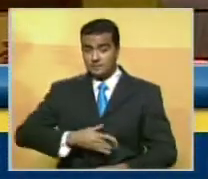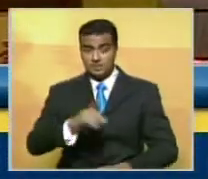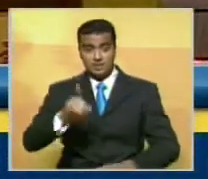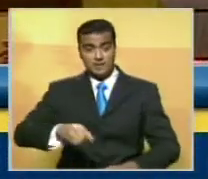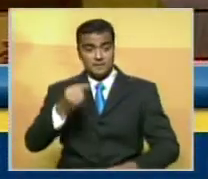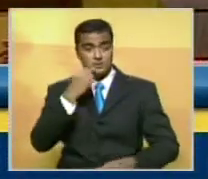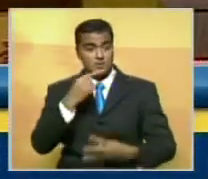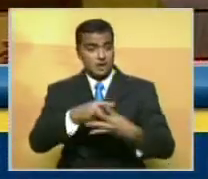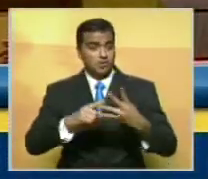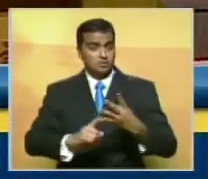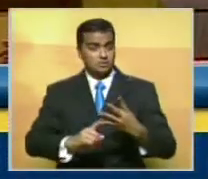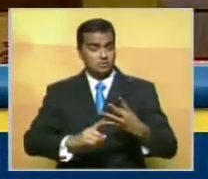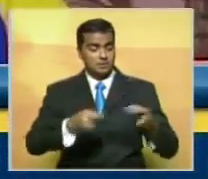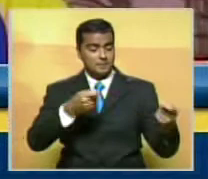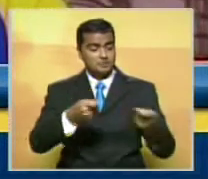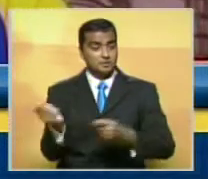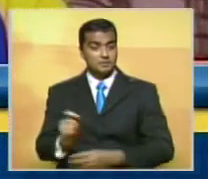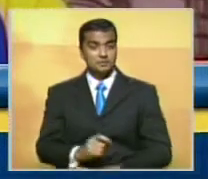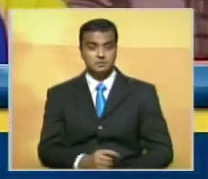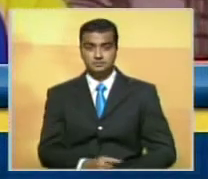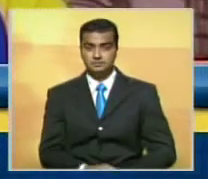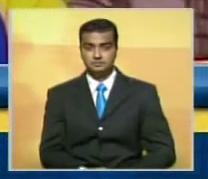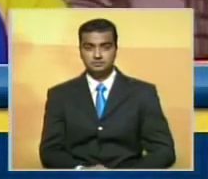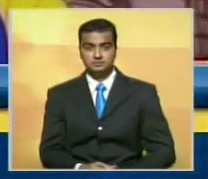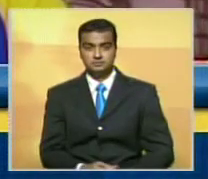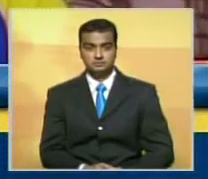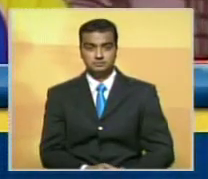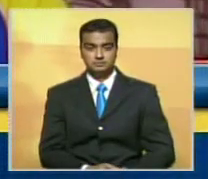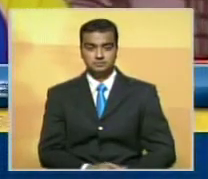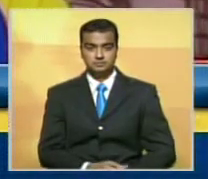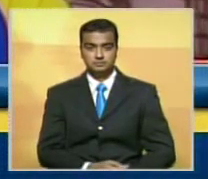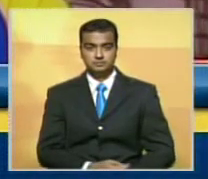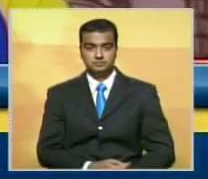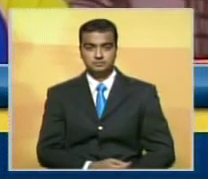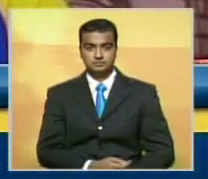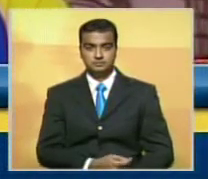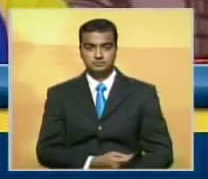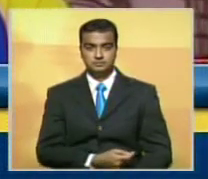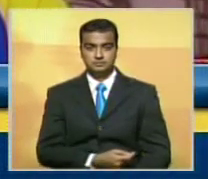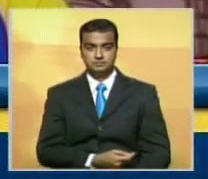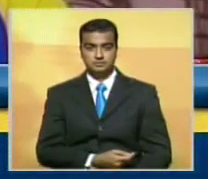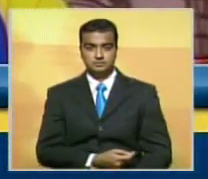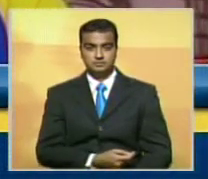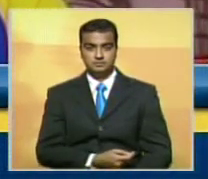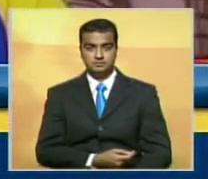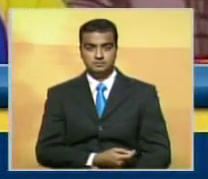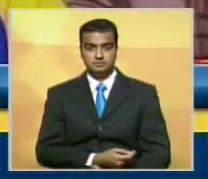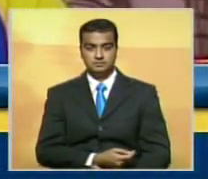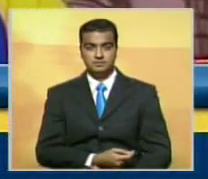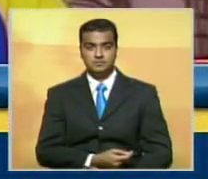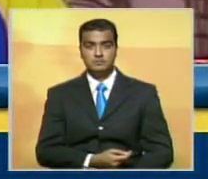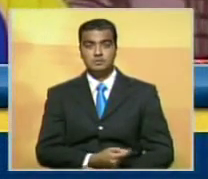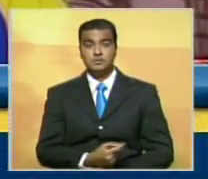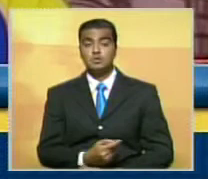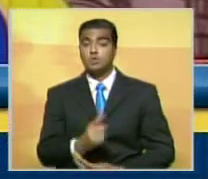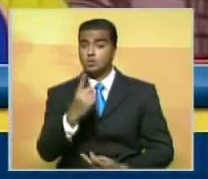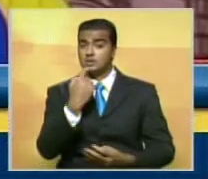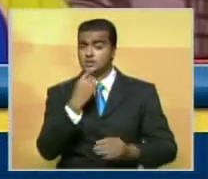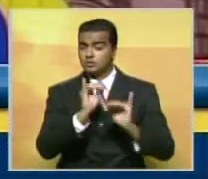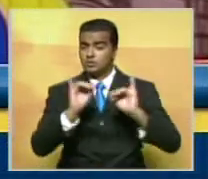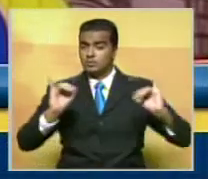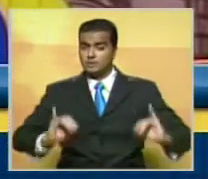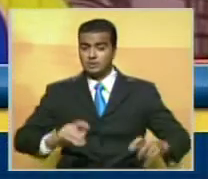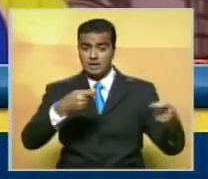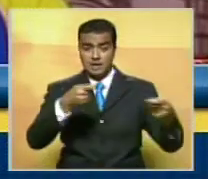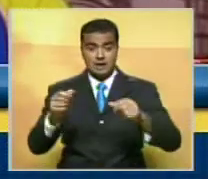una herramienta de remuneración mensual. Emisión de un instrumento de renta fija